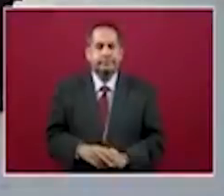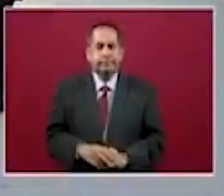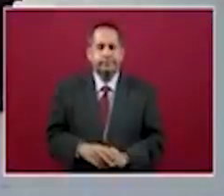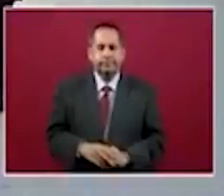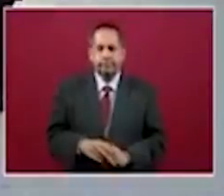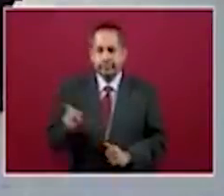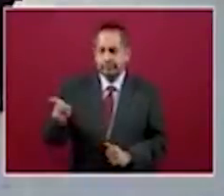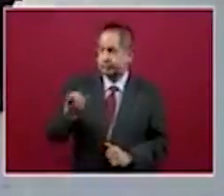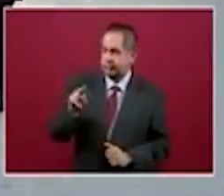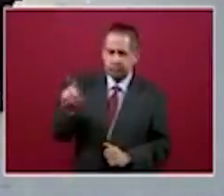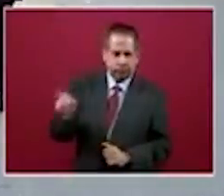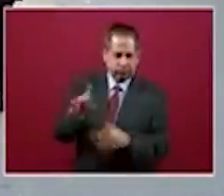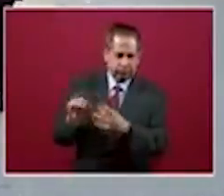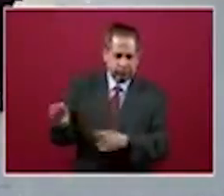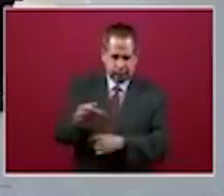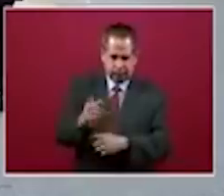aquí Jesús les dice.